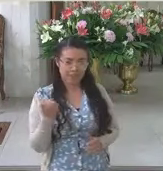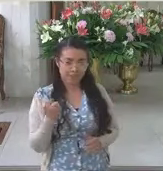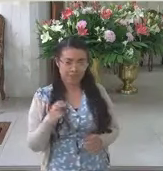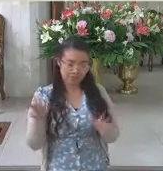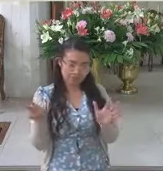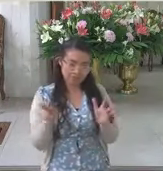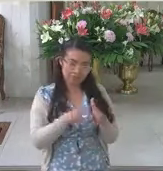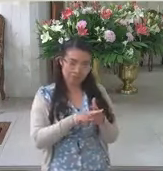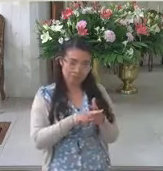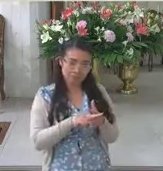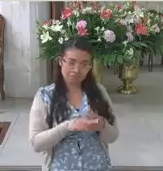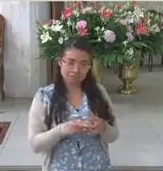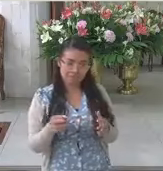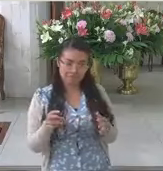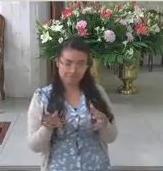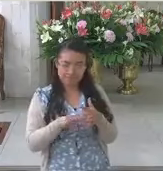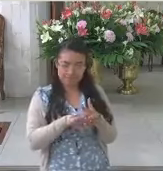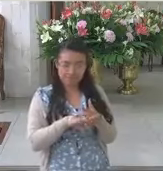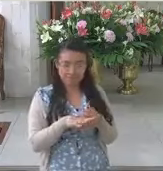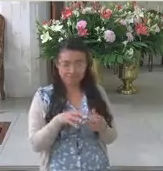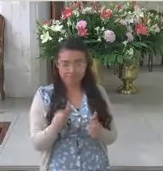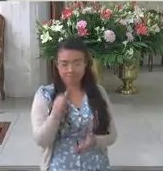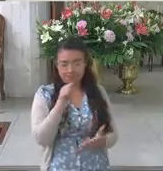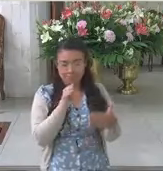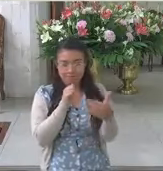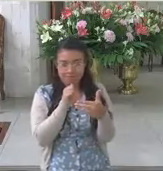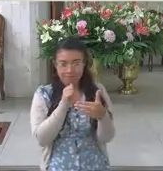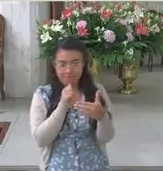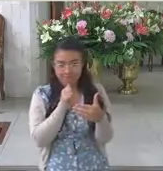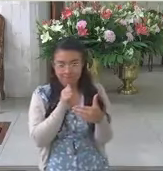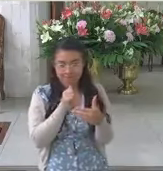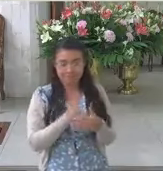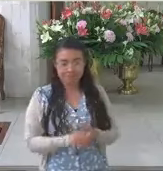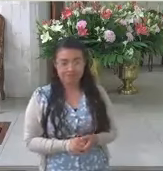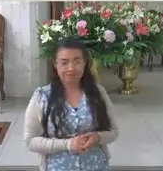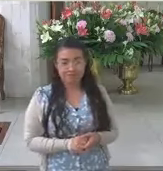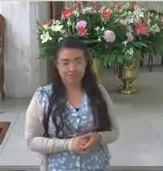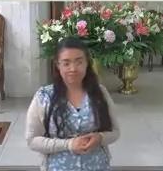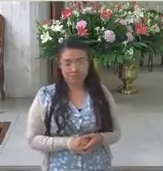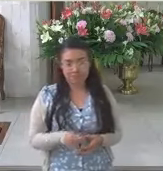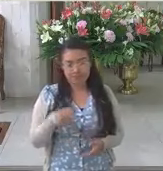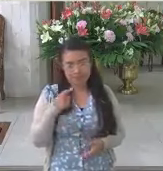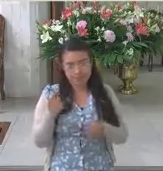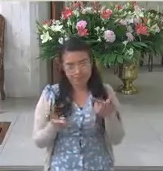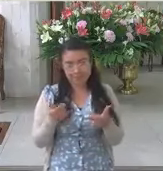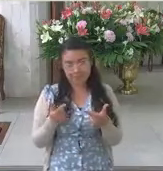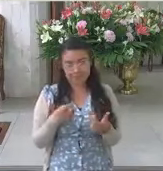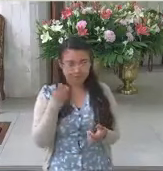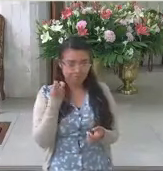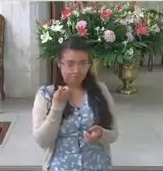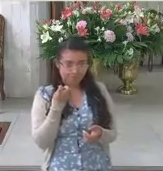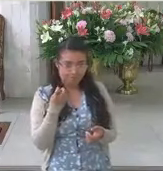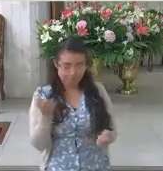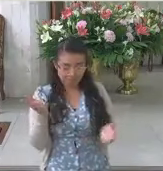empezado vale la pena considerar el costo de